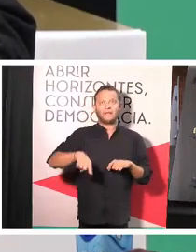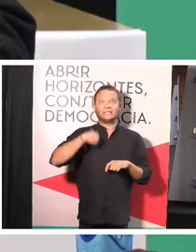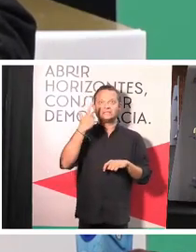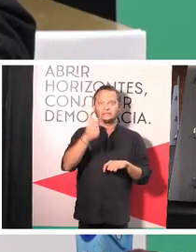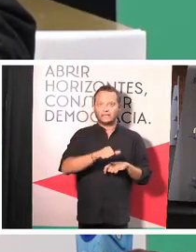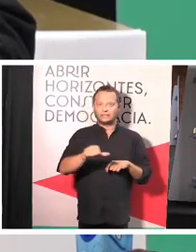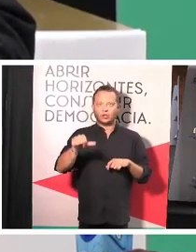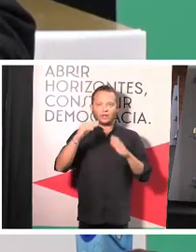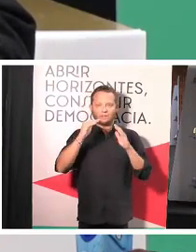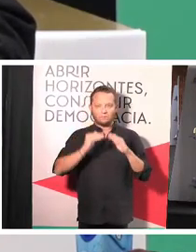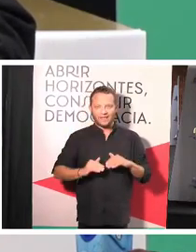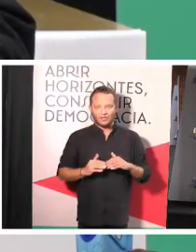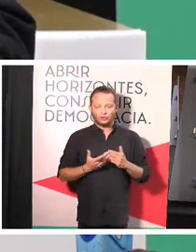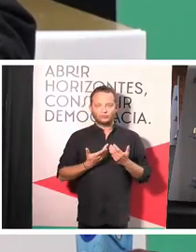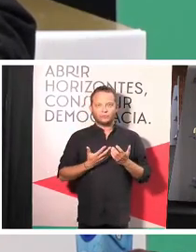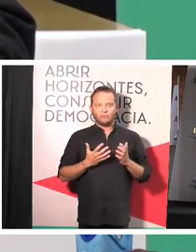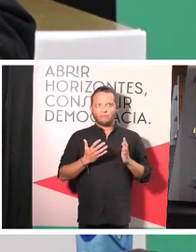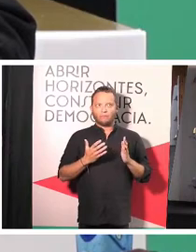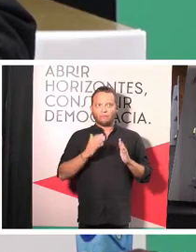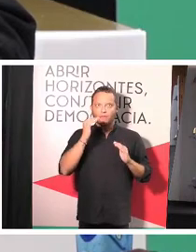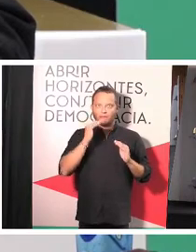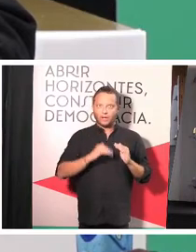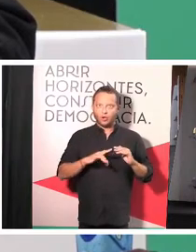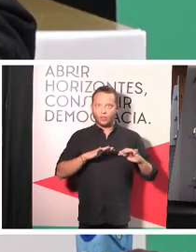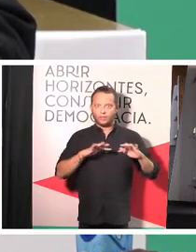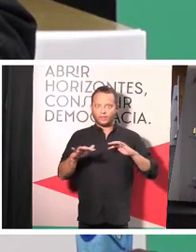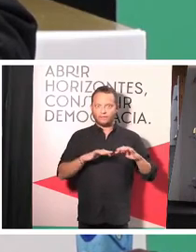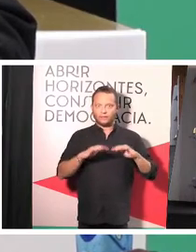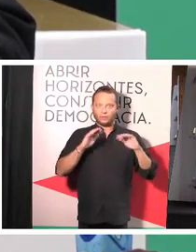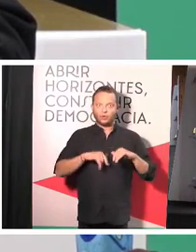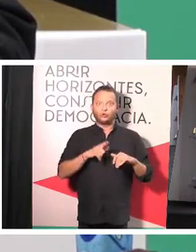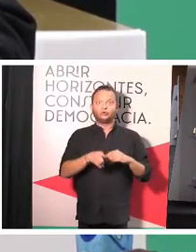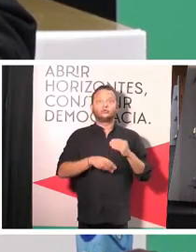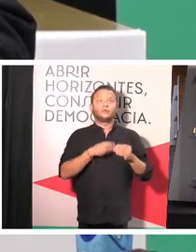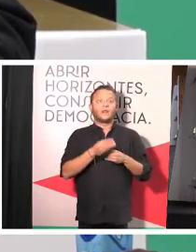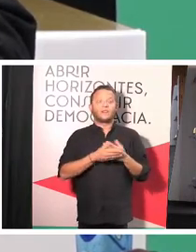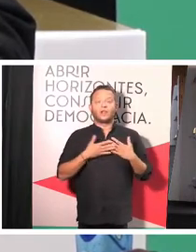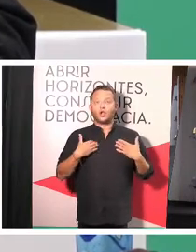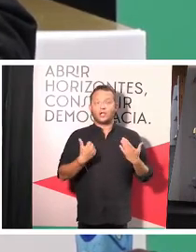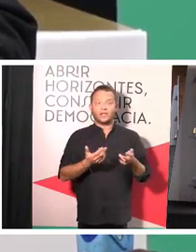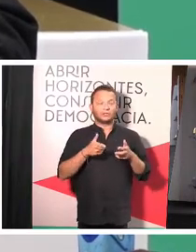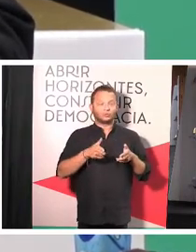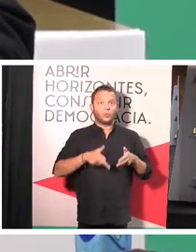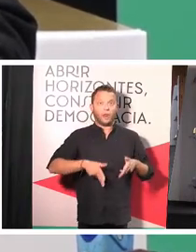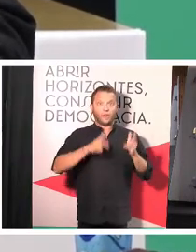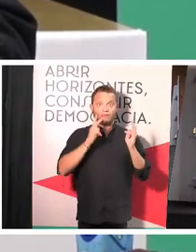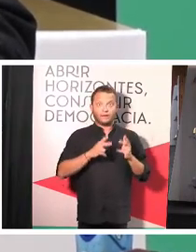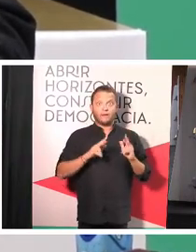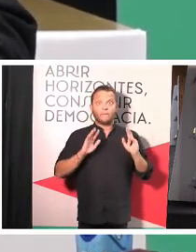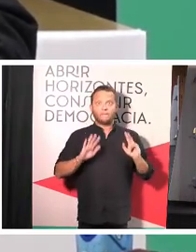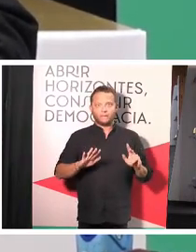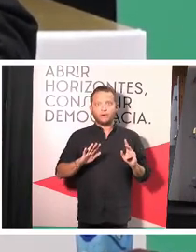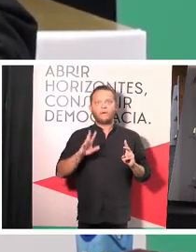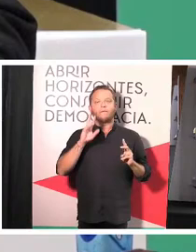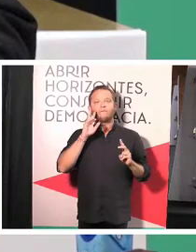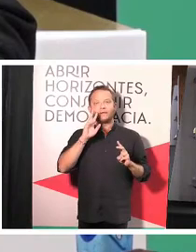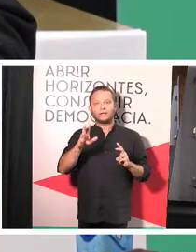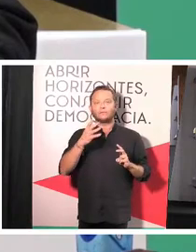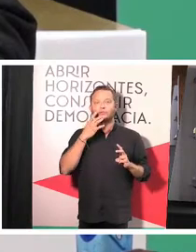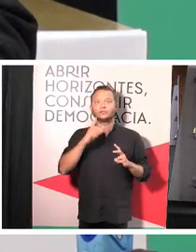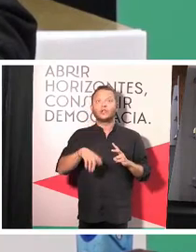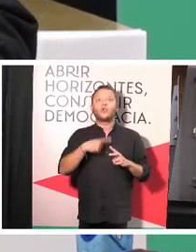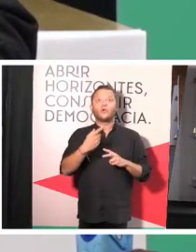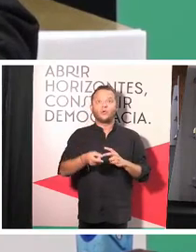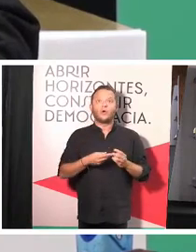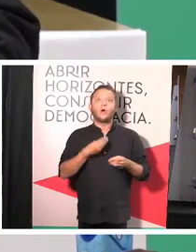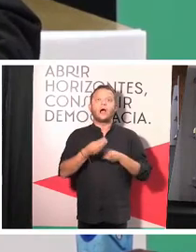siguiente, bajo un poco esta dinámica de, bueno, tú haz lo que quieras, eres libre de hacer lo que quieras, pero veremos luego si